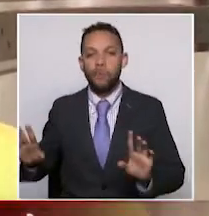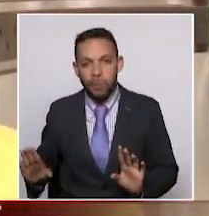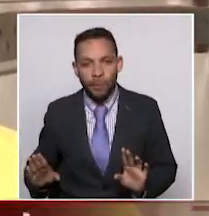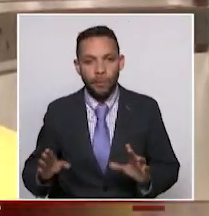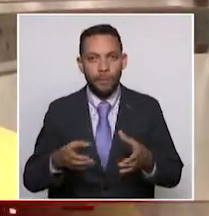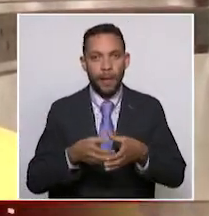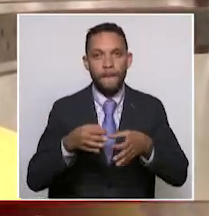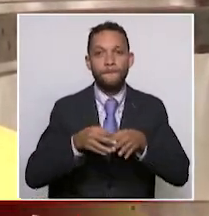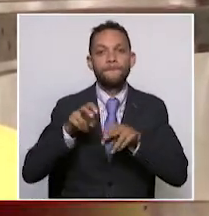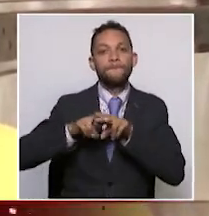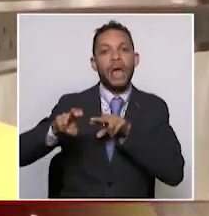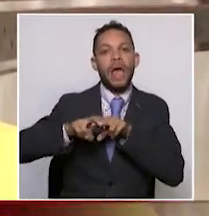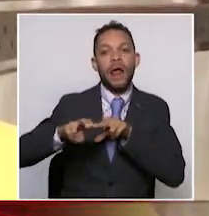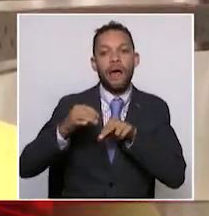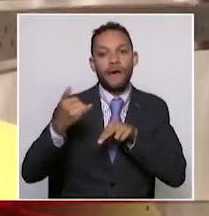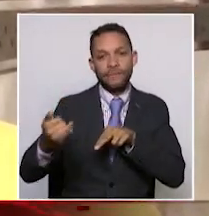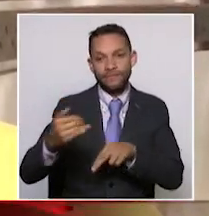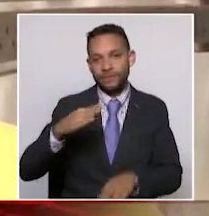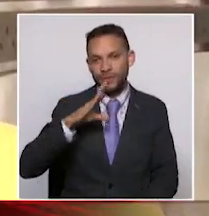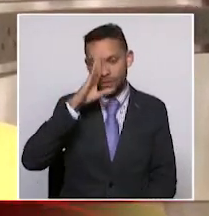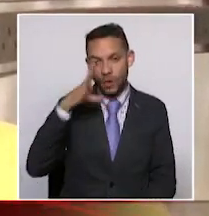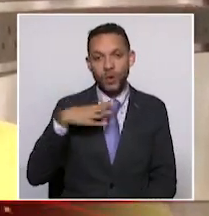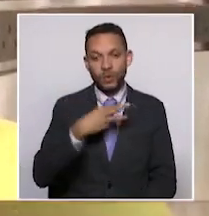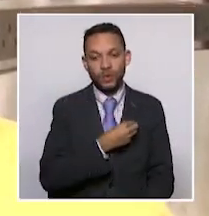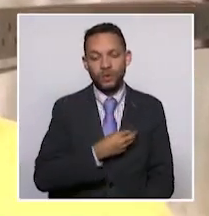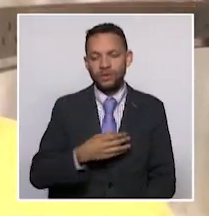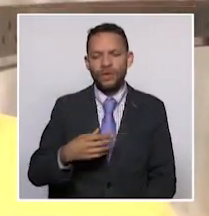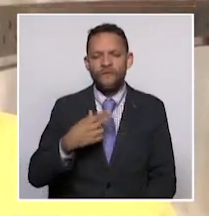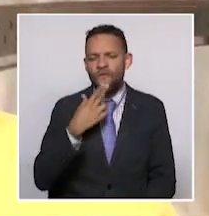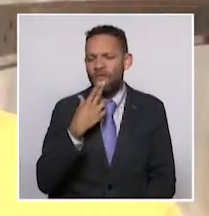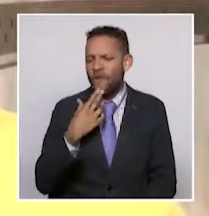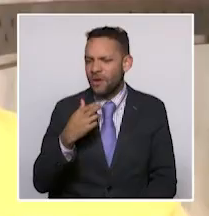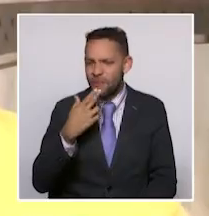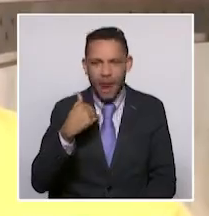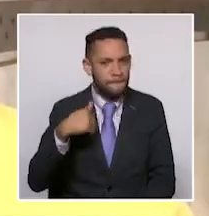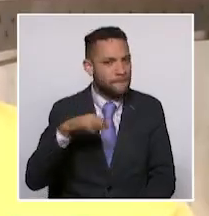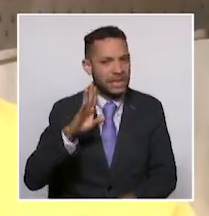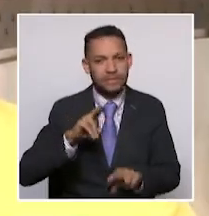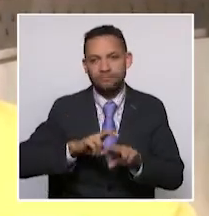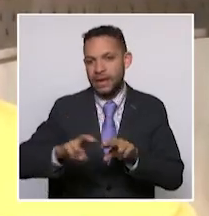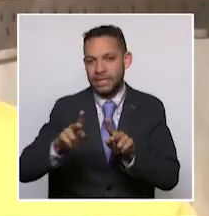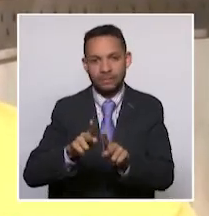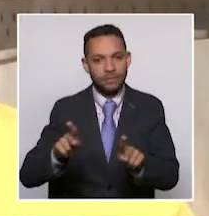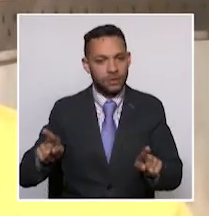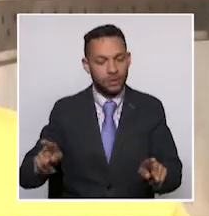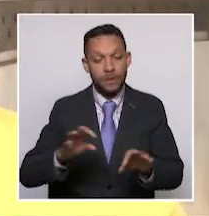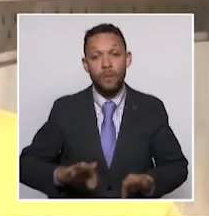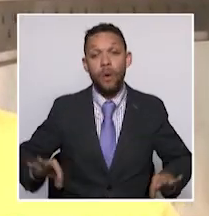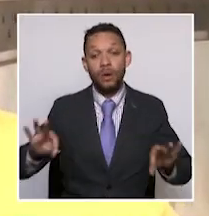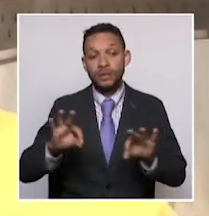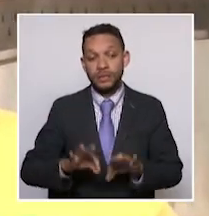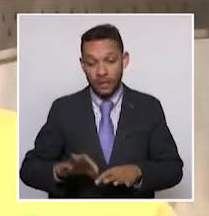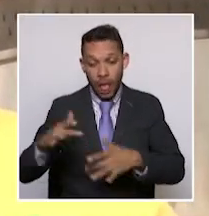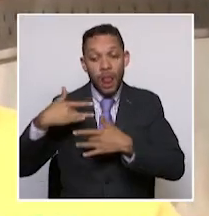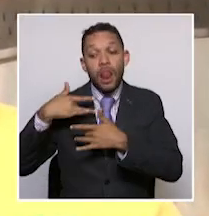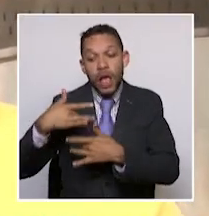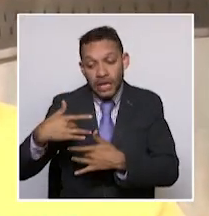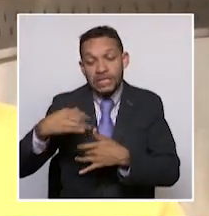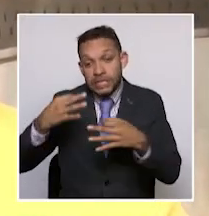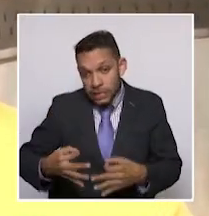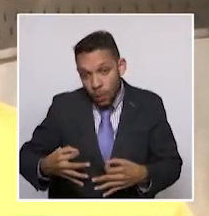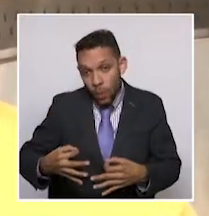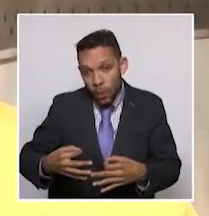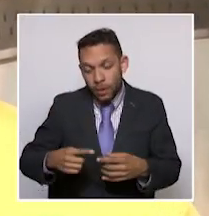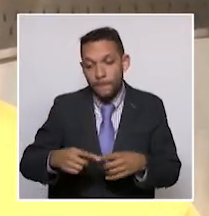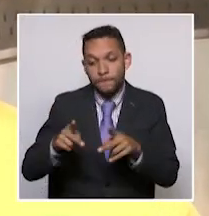de Manizales, que tiene fama de que somos muy buenos para dar limosna. Uno debe practicar la caridad, pero de verdad